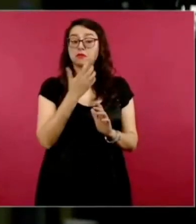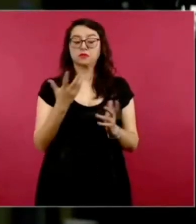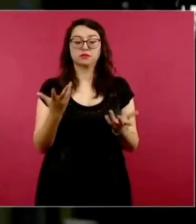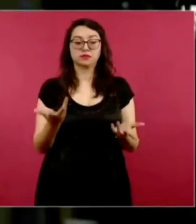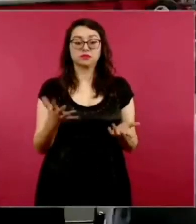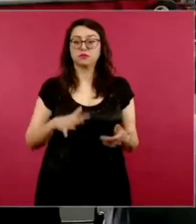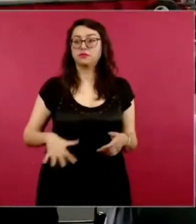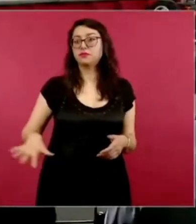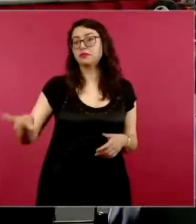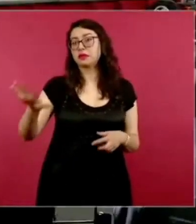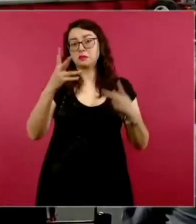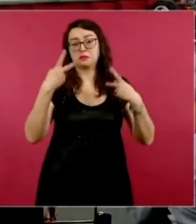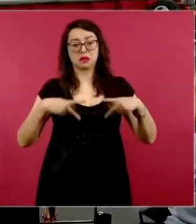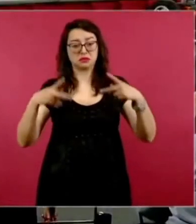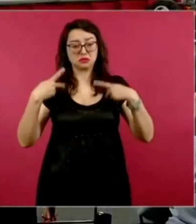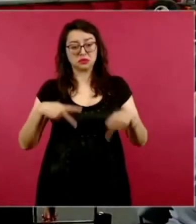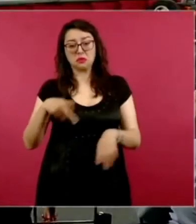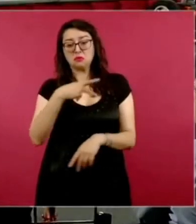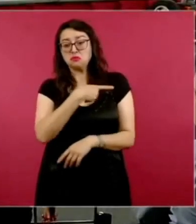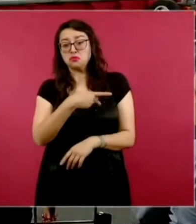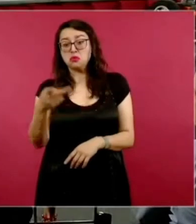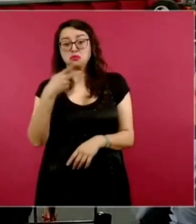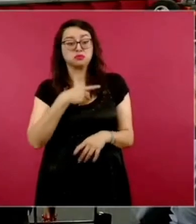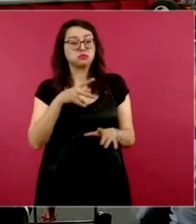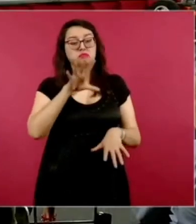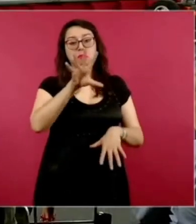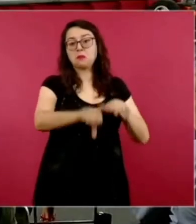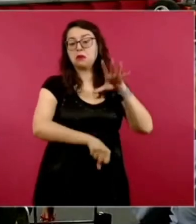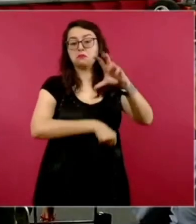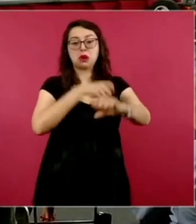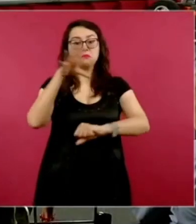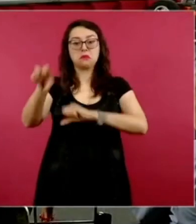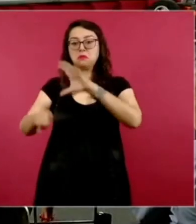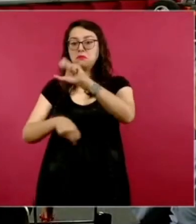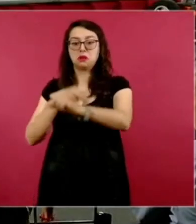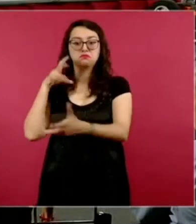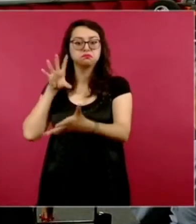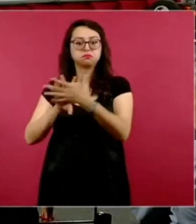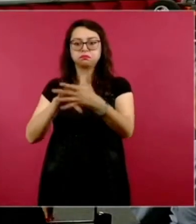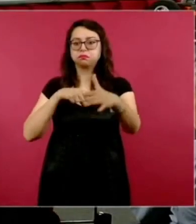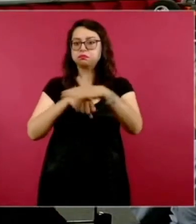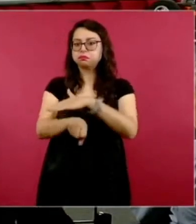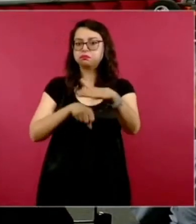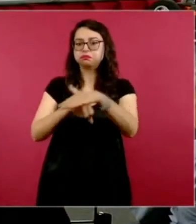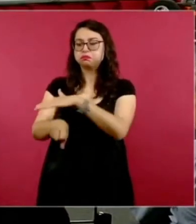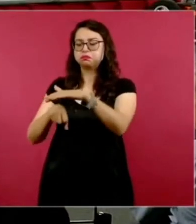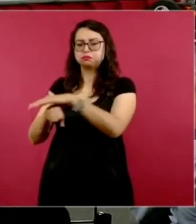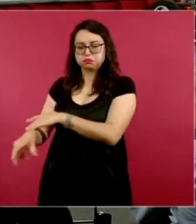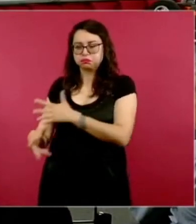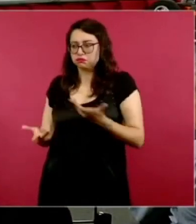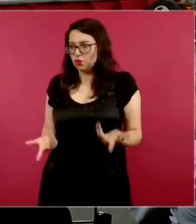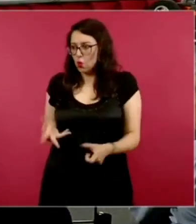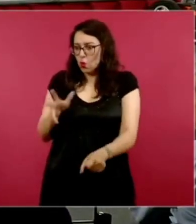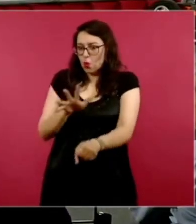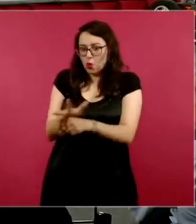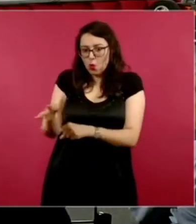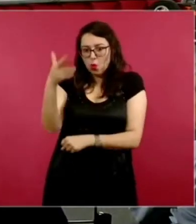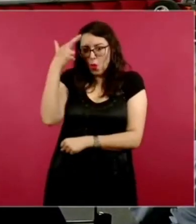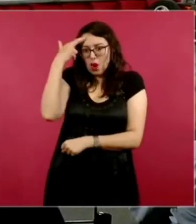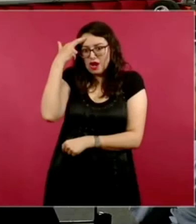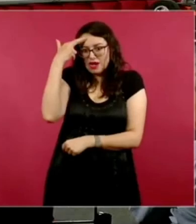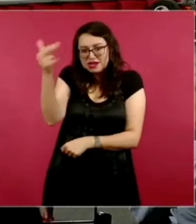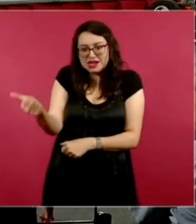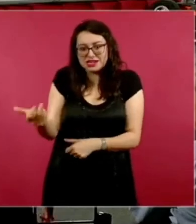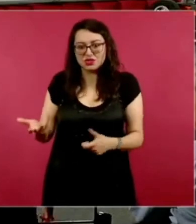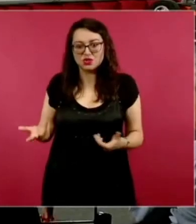pobres que han sido encarceladas injustamente en el Estado de México. Incluso frente al Palacio de Gobierno del Estado de México tenemos un plantón del colectivo Haz Valer Mi Libertad desde hace